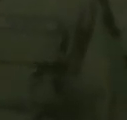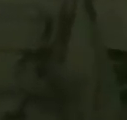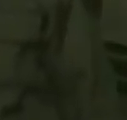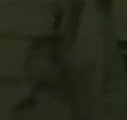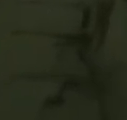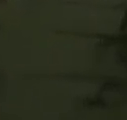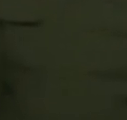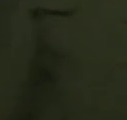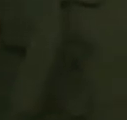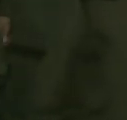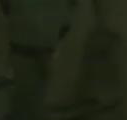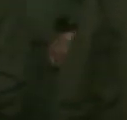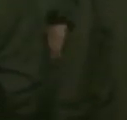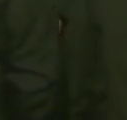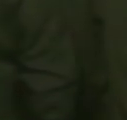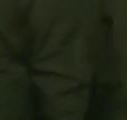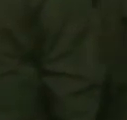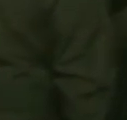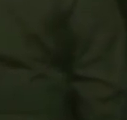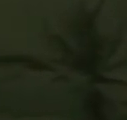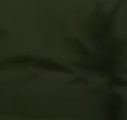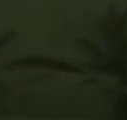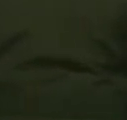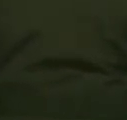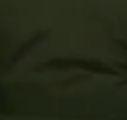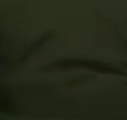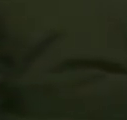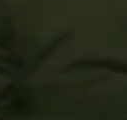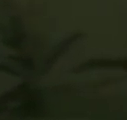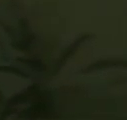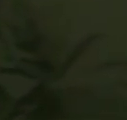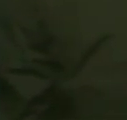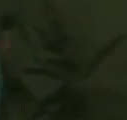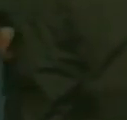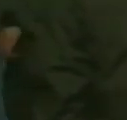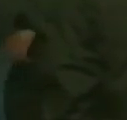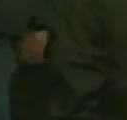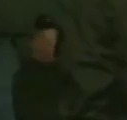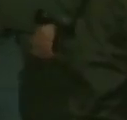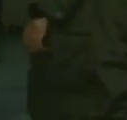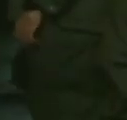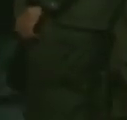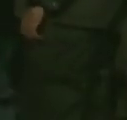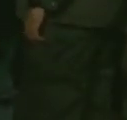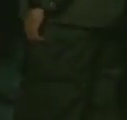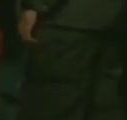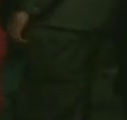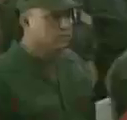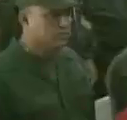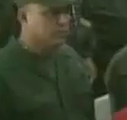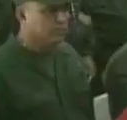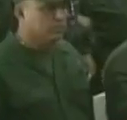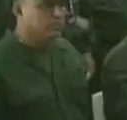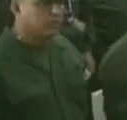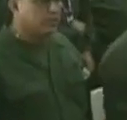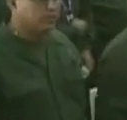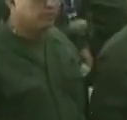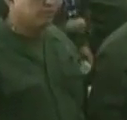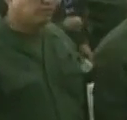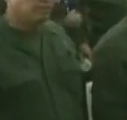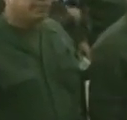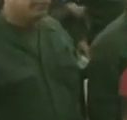número 99 de la aviación militar bolivariana y el 27 aniversario de la rebelión cívico-militar